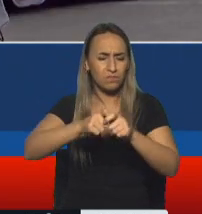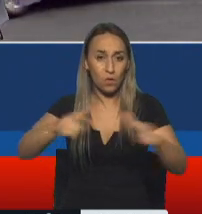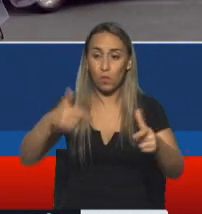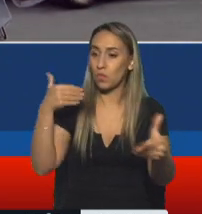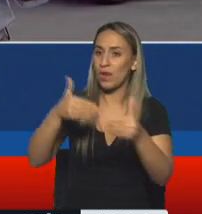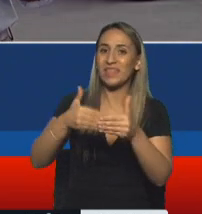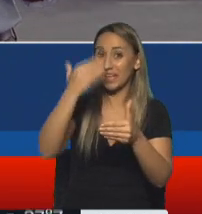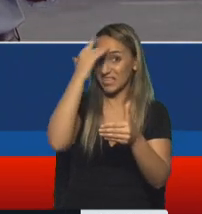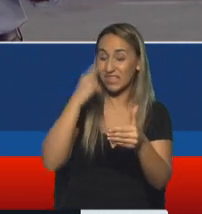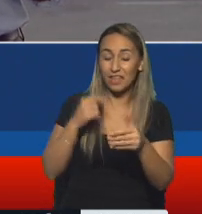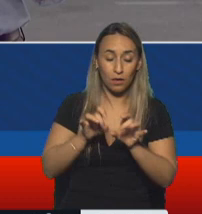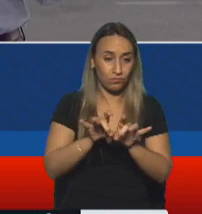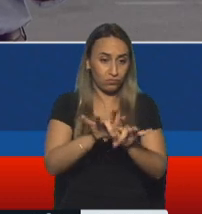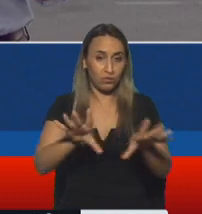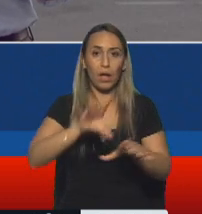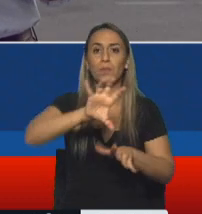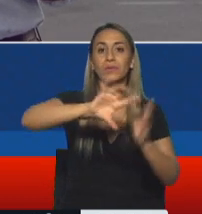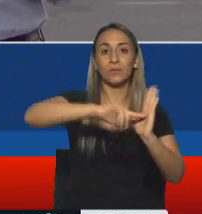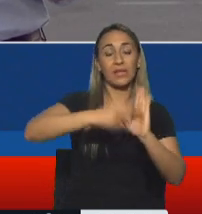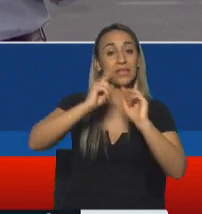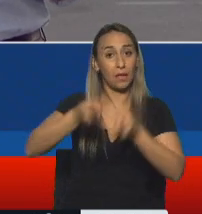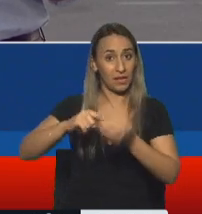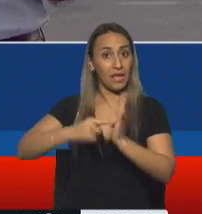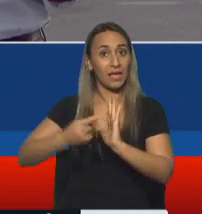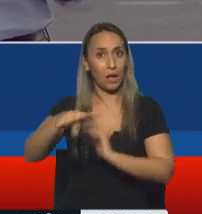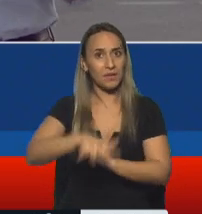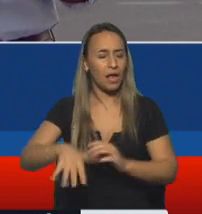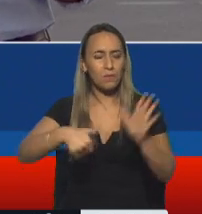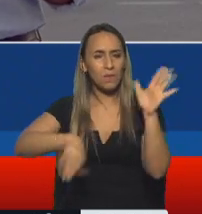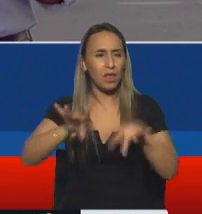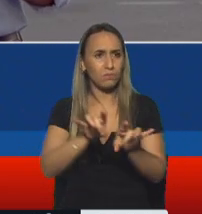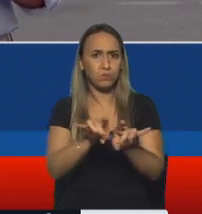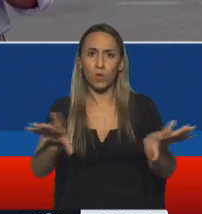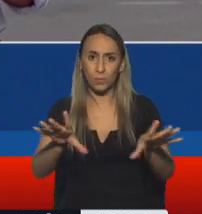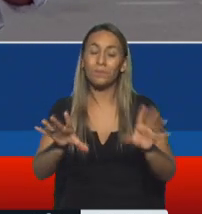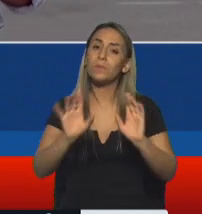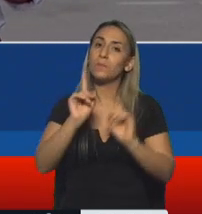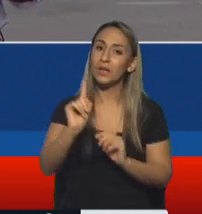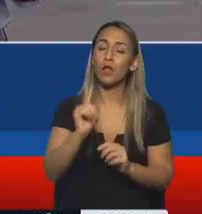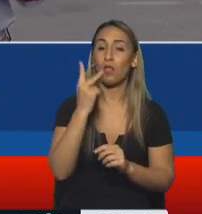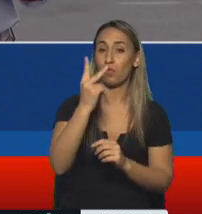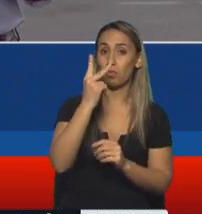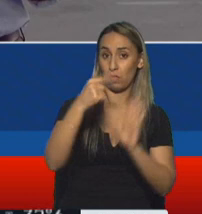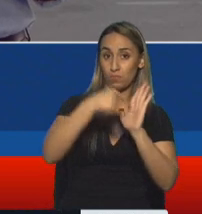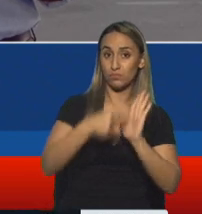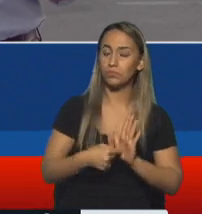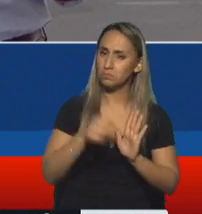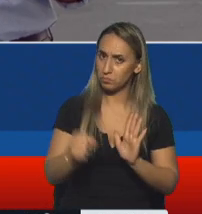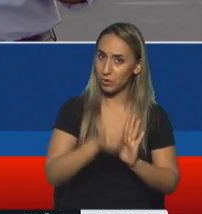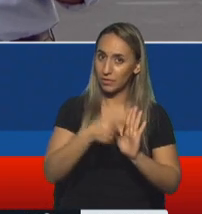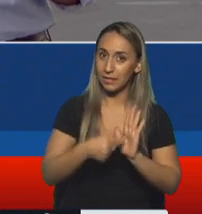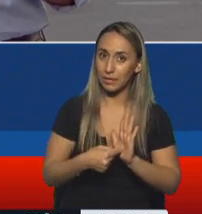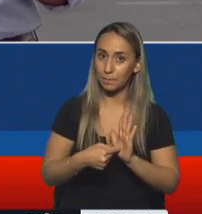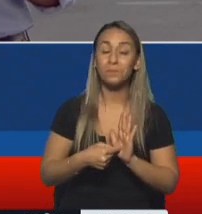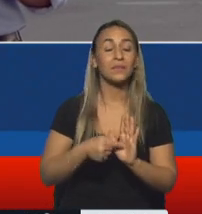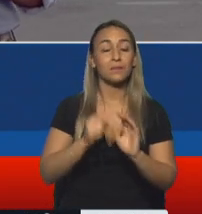días en provincia de Buenos Aires y en la ciudad de Buenos Aires. Pero hubo dos cuestiones muy importantes. Como